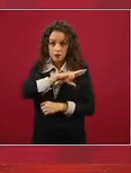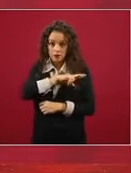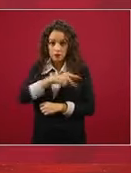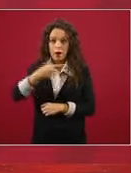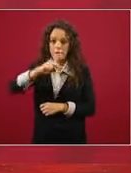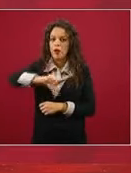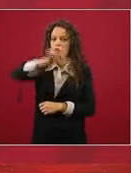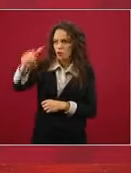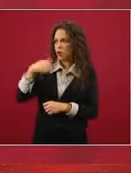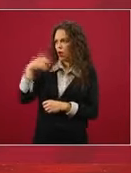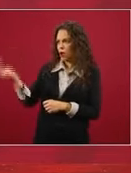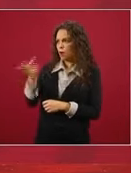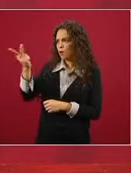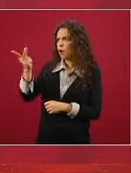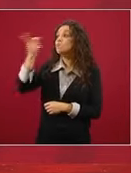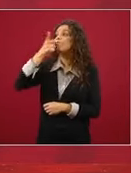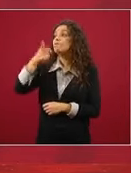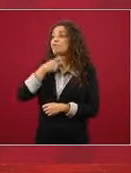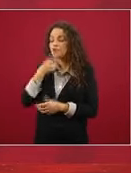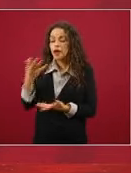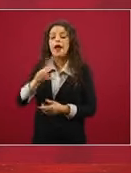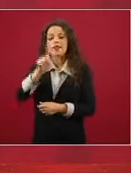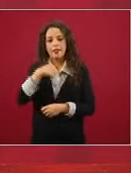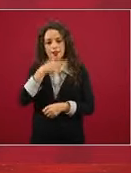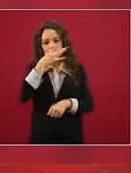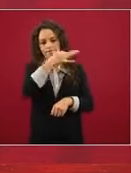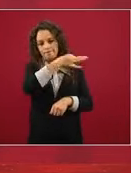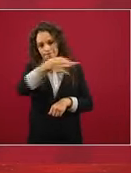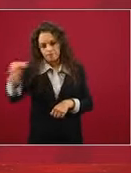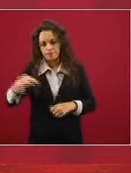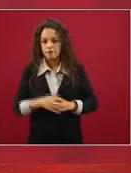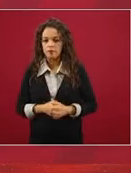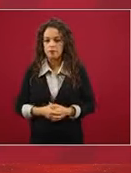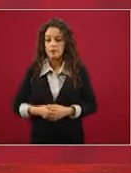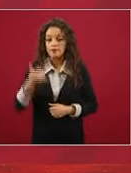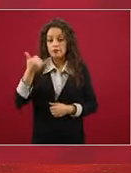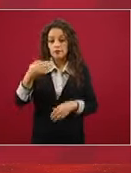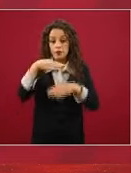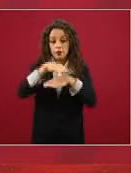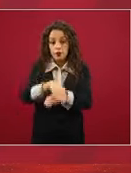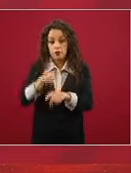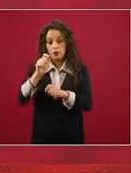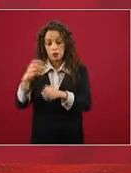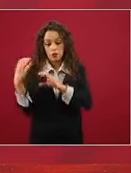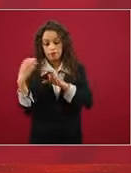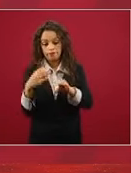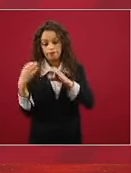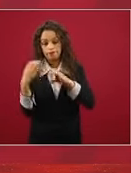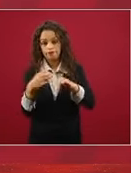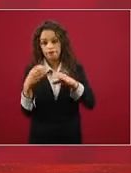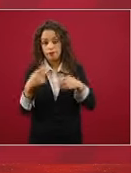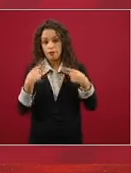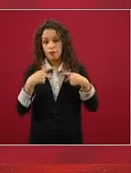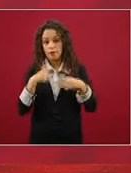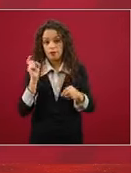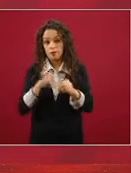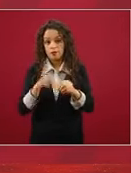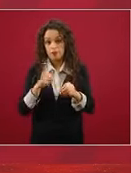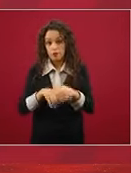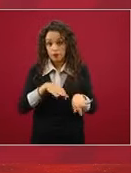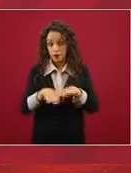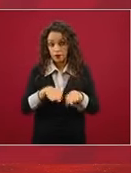dice al respecto. Y sobre contrataciones, sí, definitivamente para la atención del COVID se han contratado